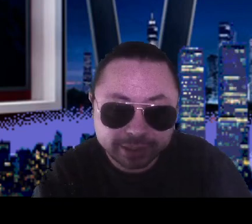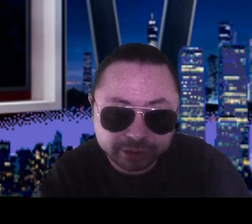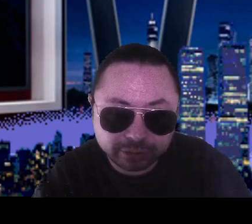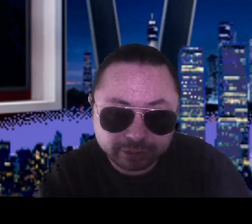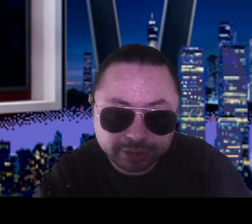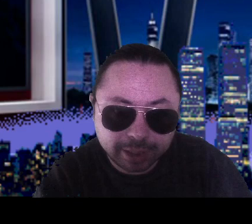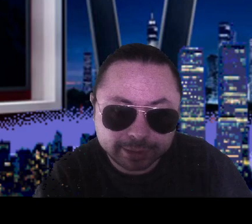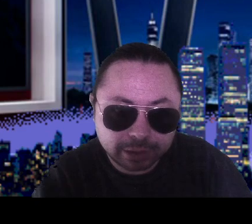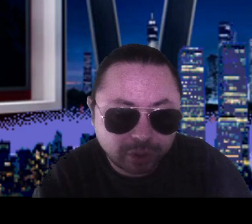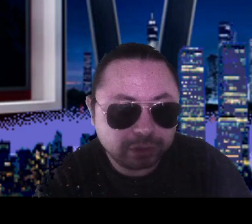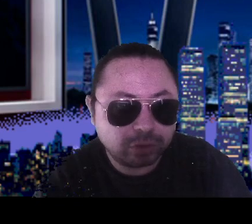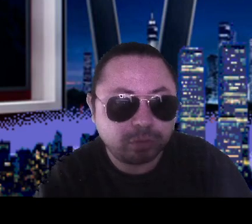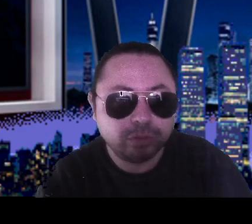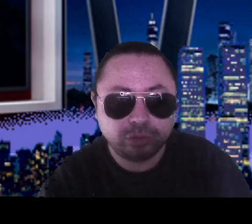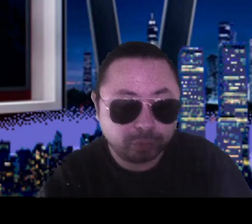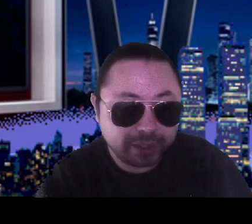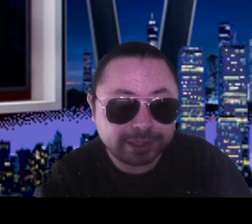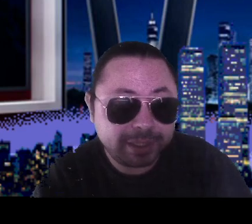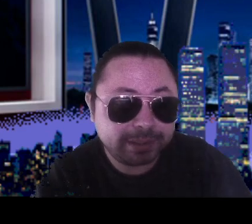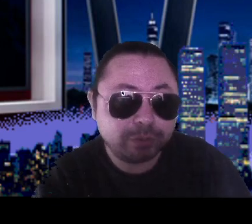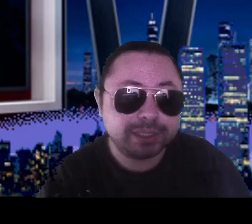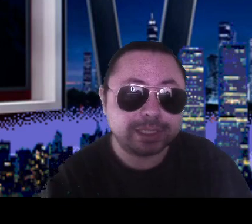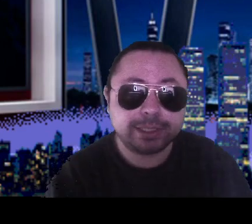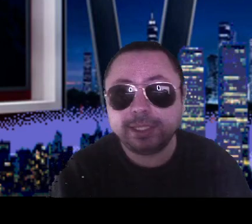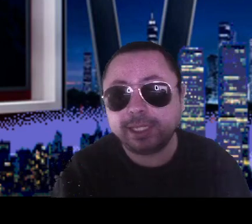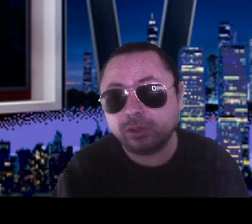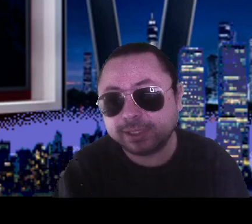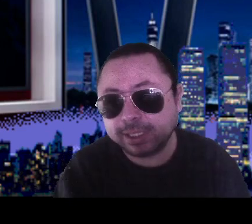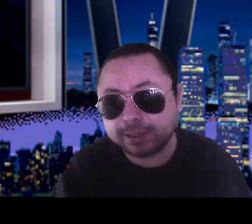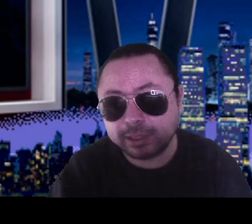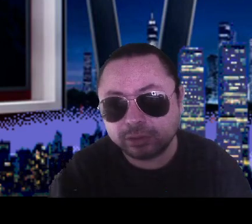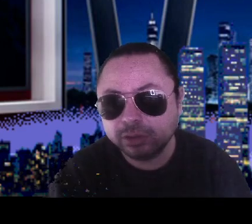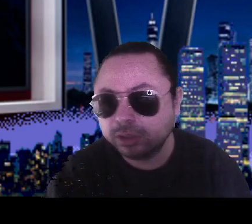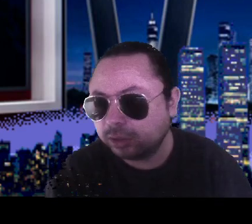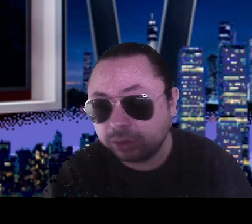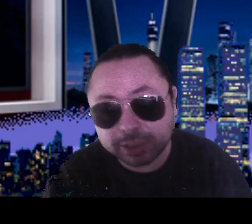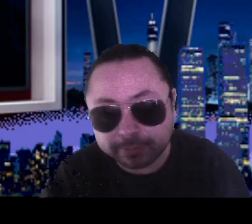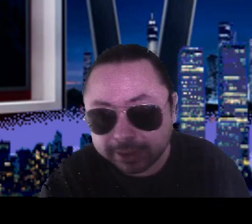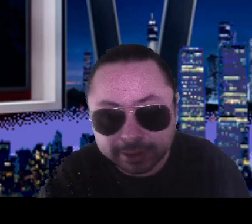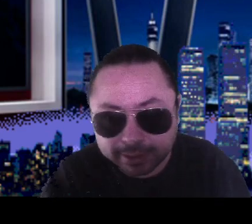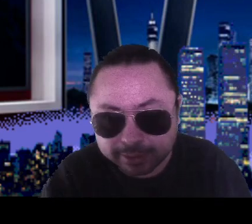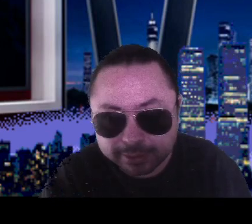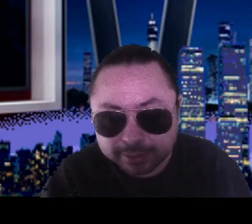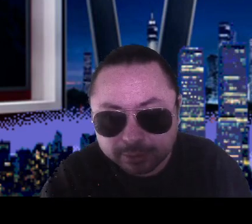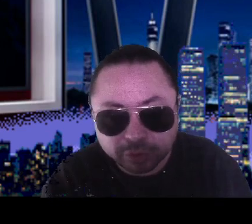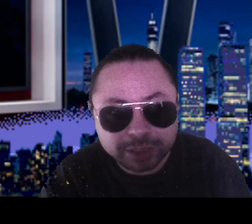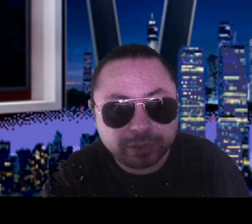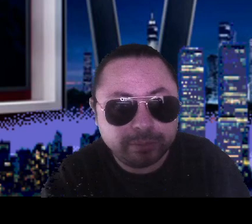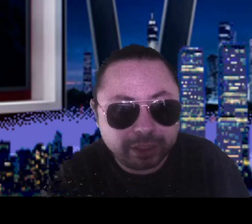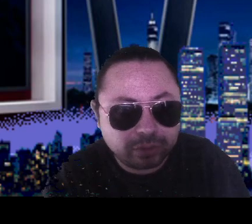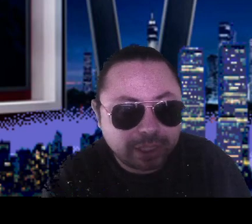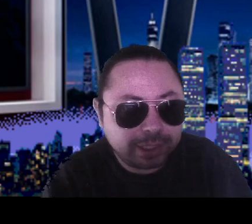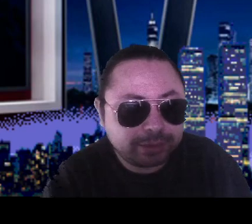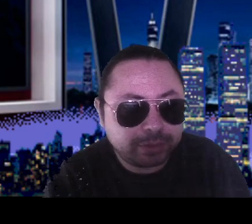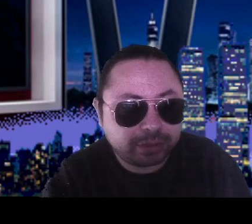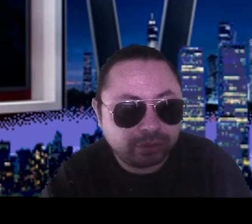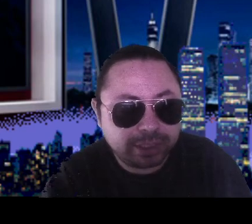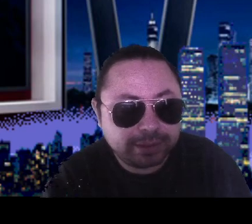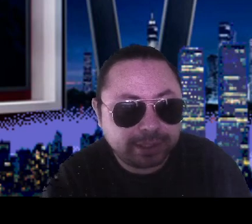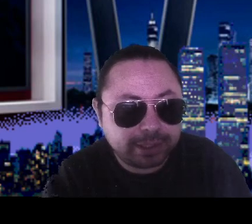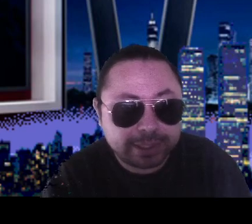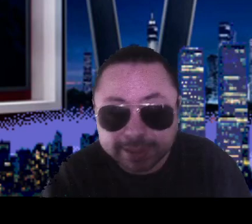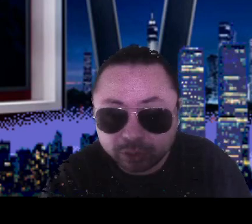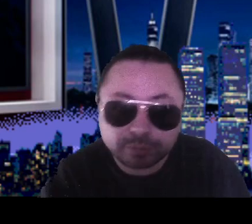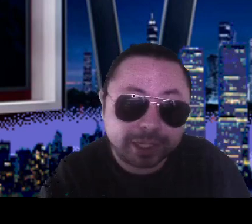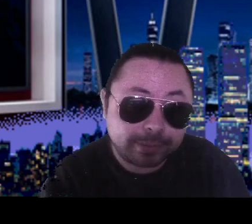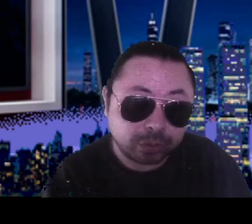vacunación en el cual como supuestamente una estrategia lo están haciendo no sirve de nada poner primero a las personas